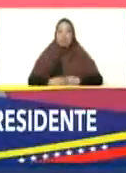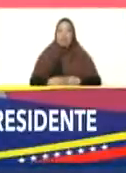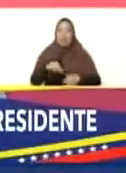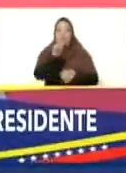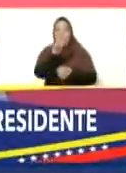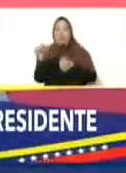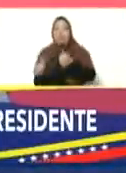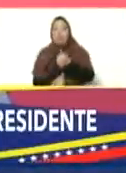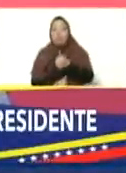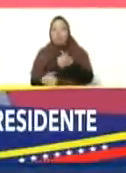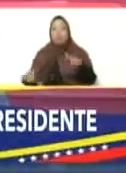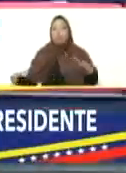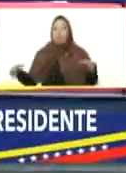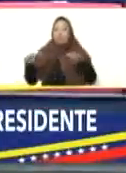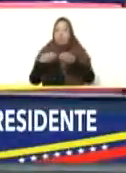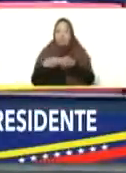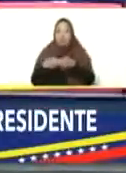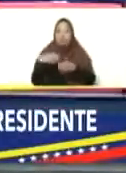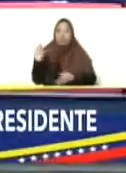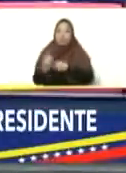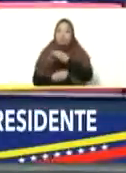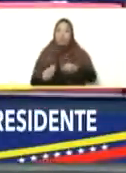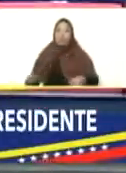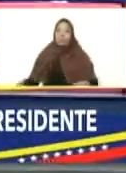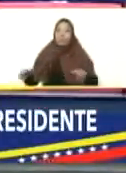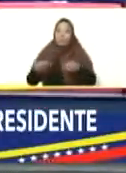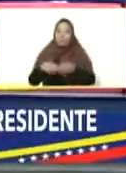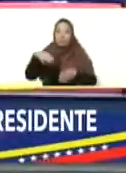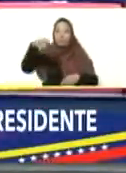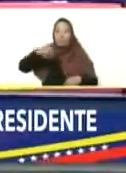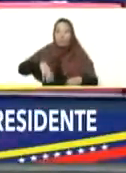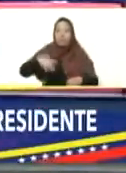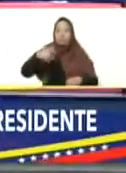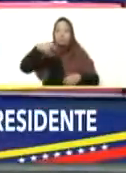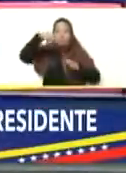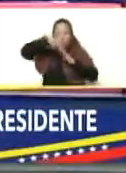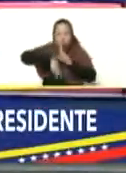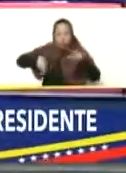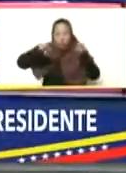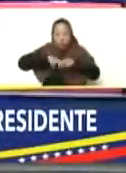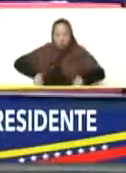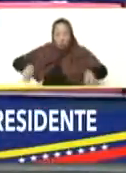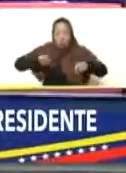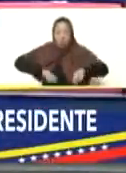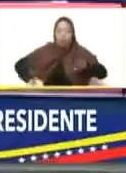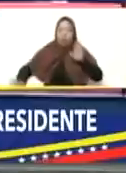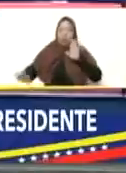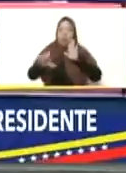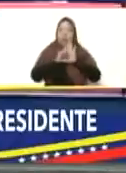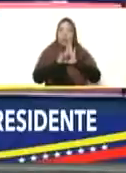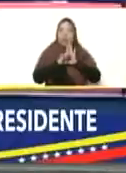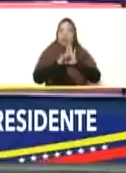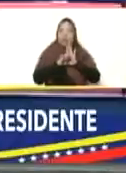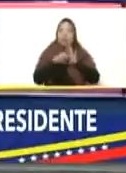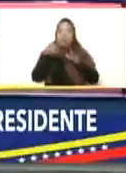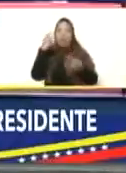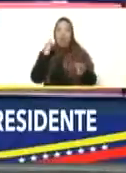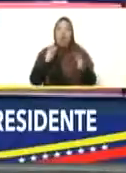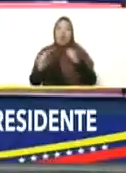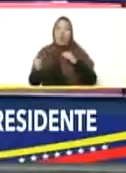compañera del sí vamos a entrar en un equipo al estudio profundo de esta ley y vamos a coordinar